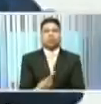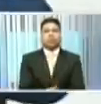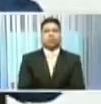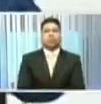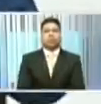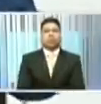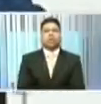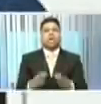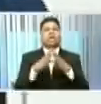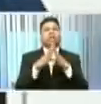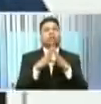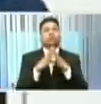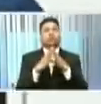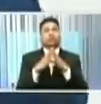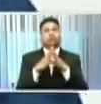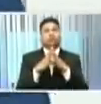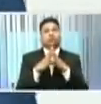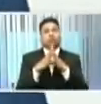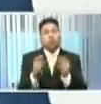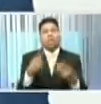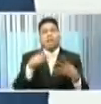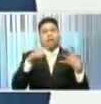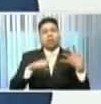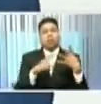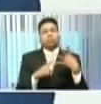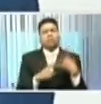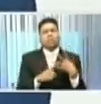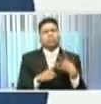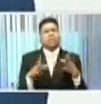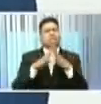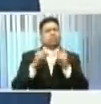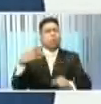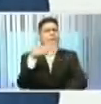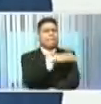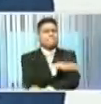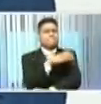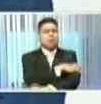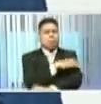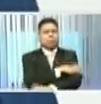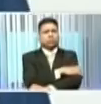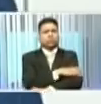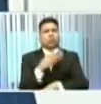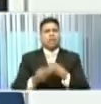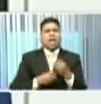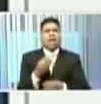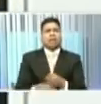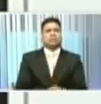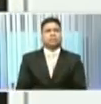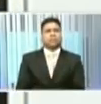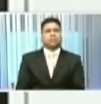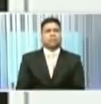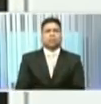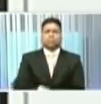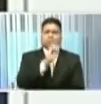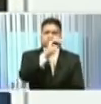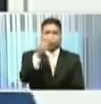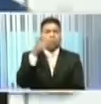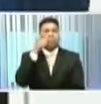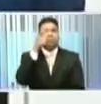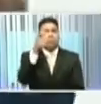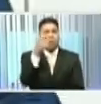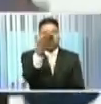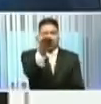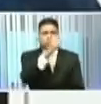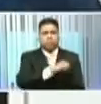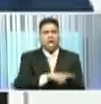producto de la violencia, de la provocación de la derecha. Y llamo al pueblo a